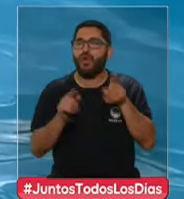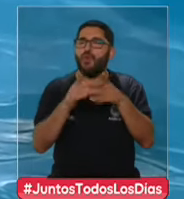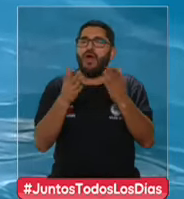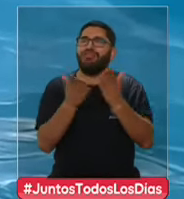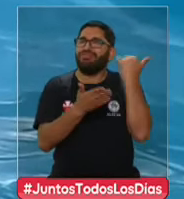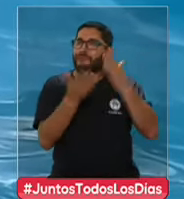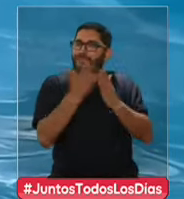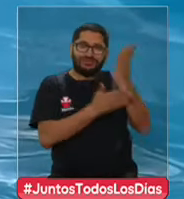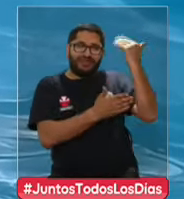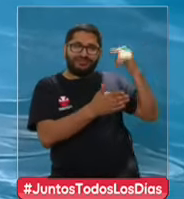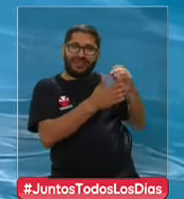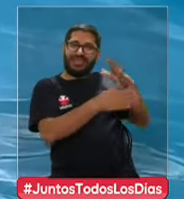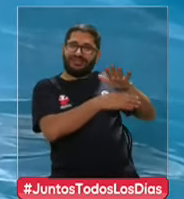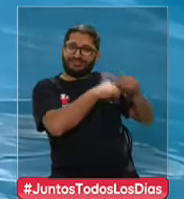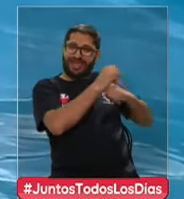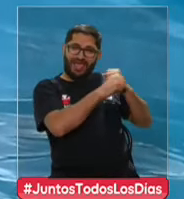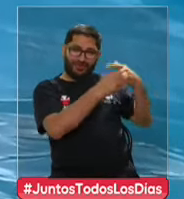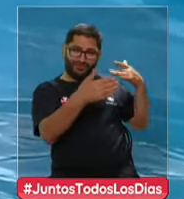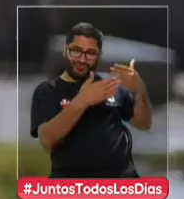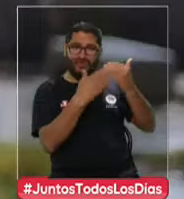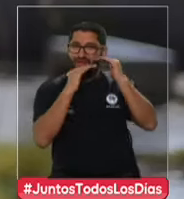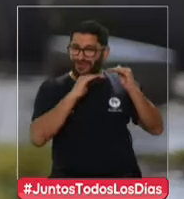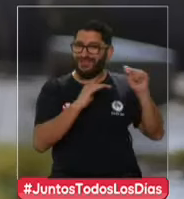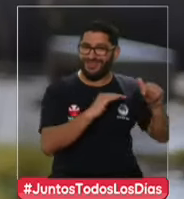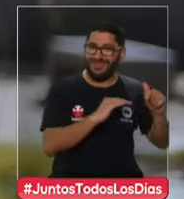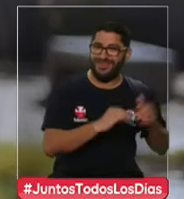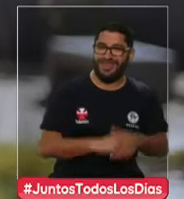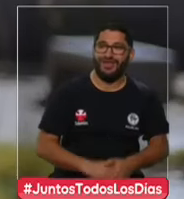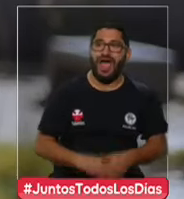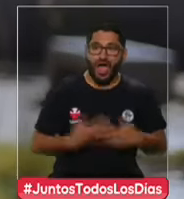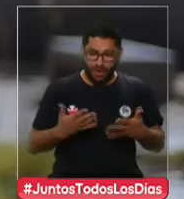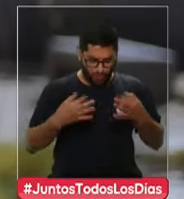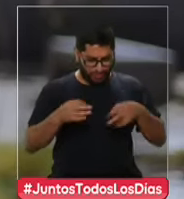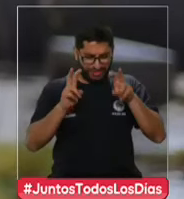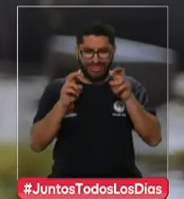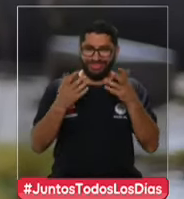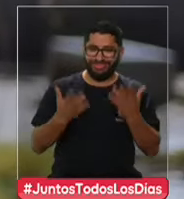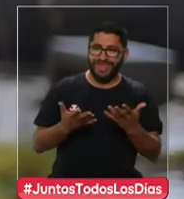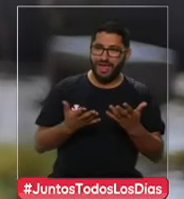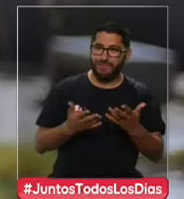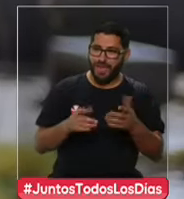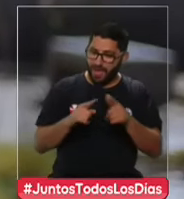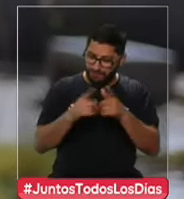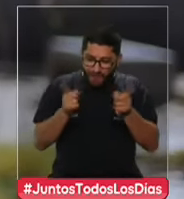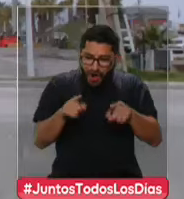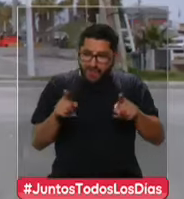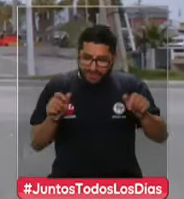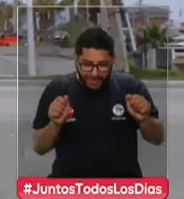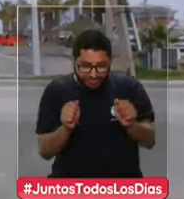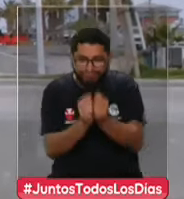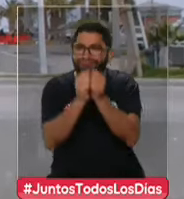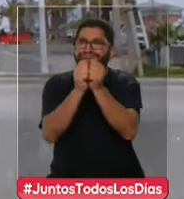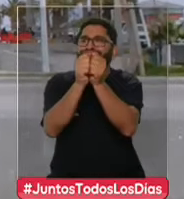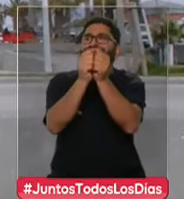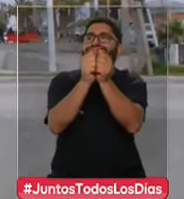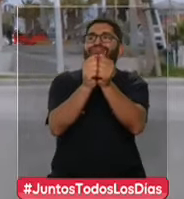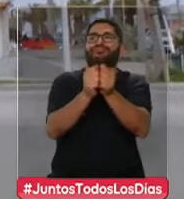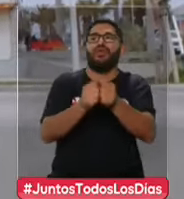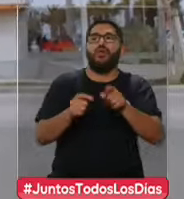nuestros 15 años y tomamos nuestro rumbo de vuelta a Mejillones.